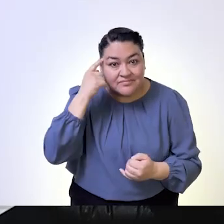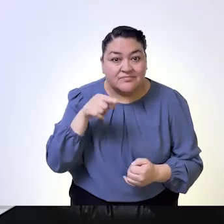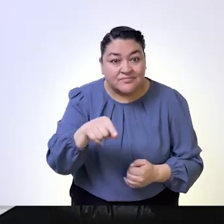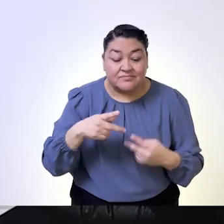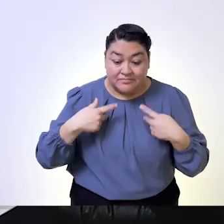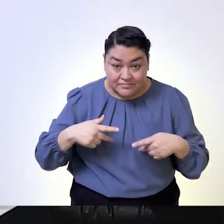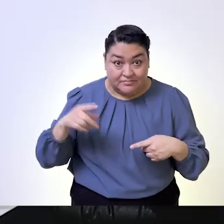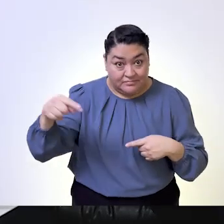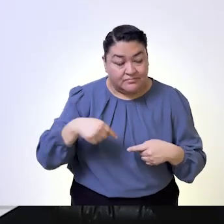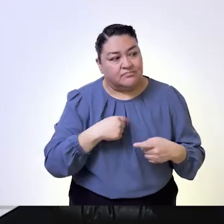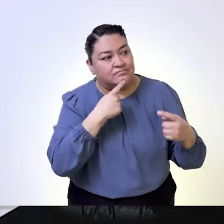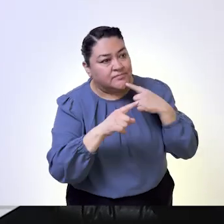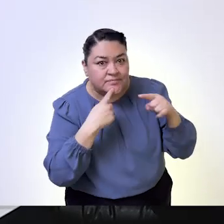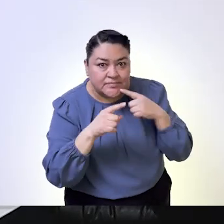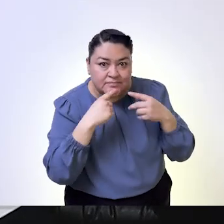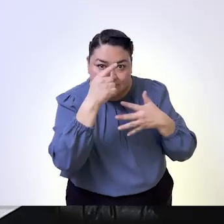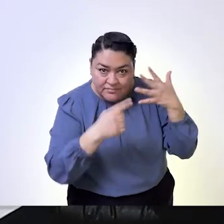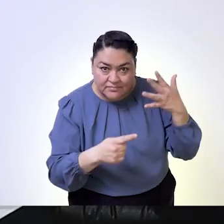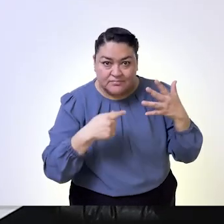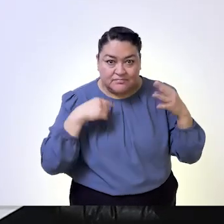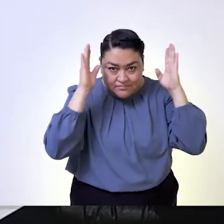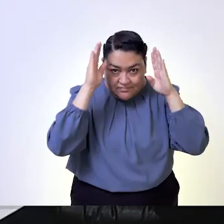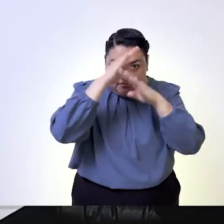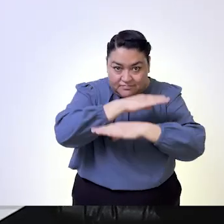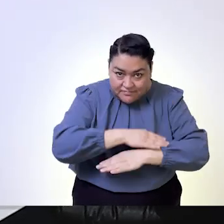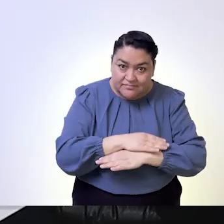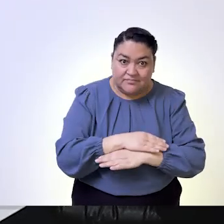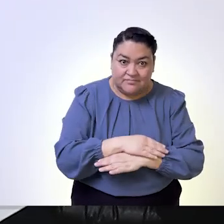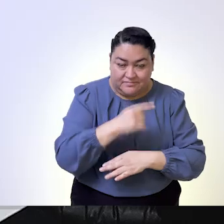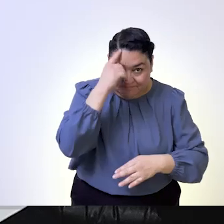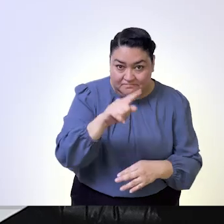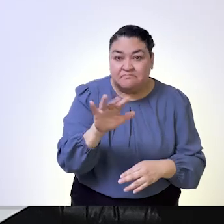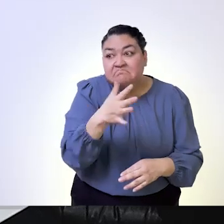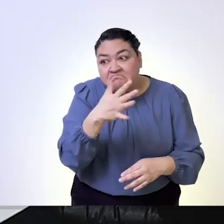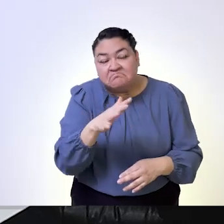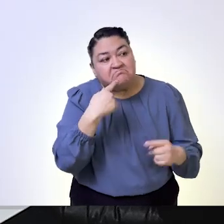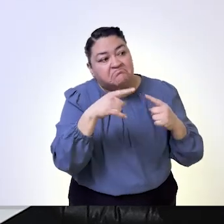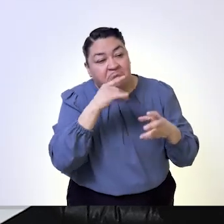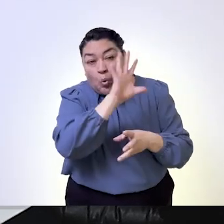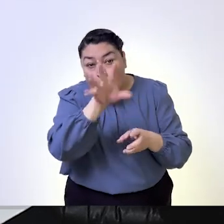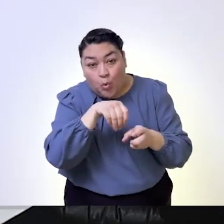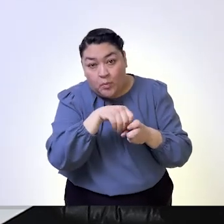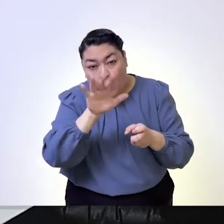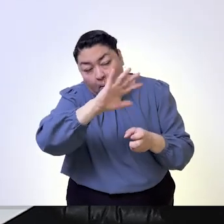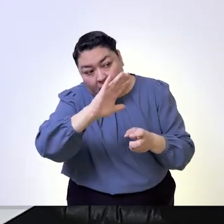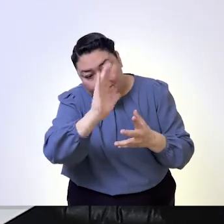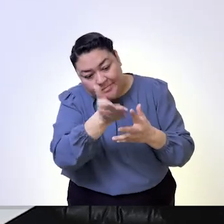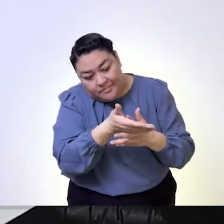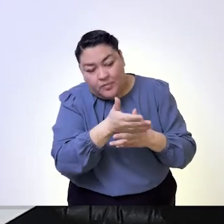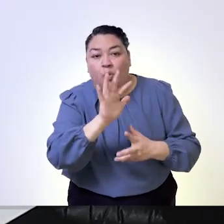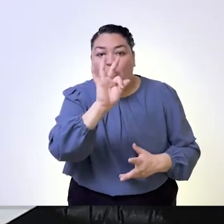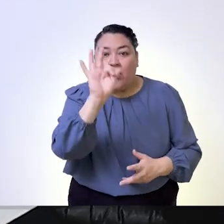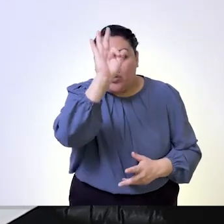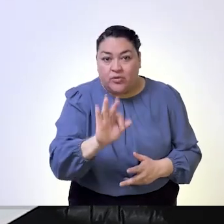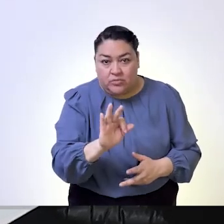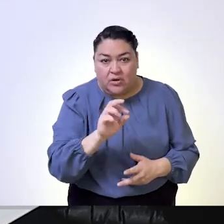el número de casos que llegaban a nivel de conciliación, que vendría siendo como un 40% del